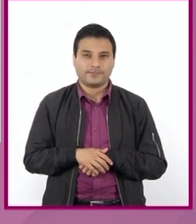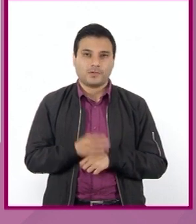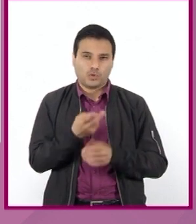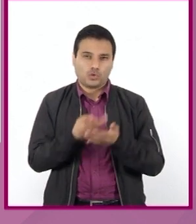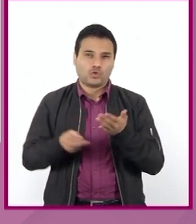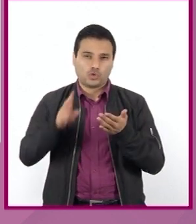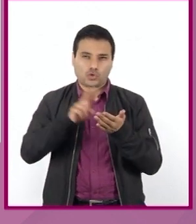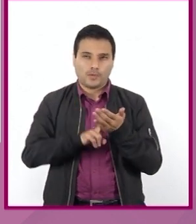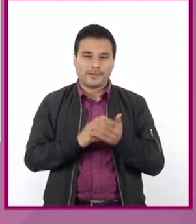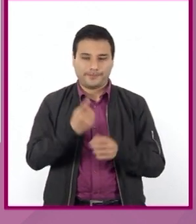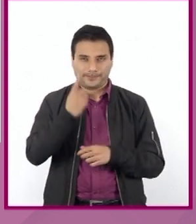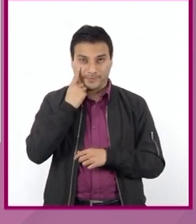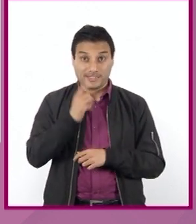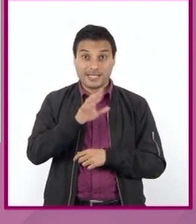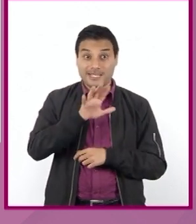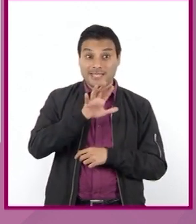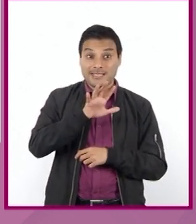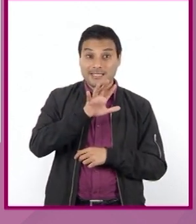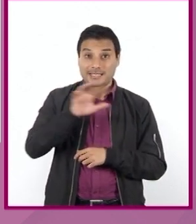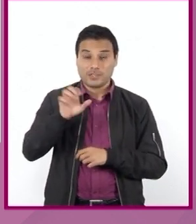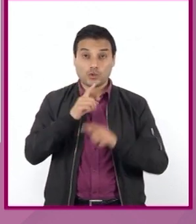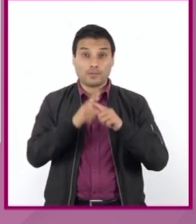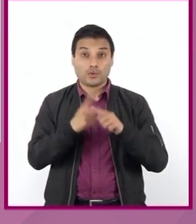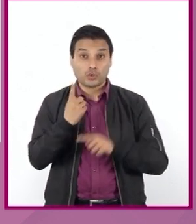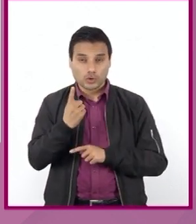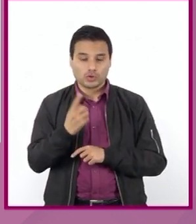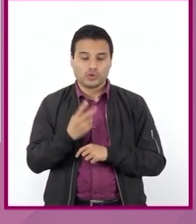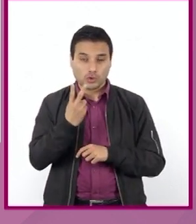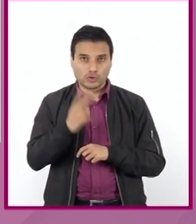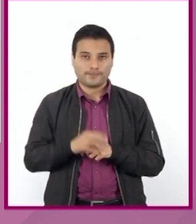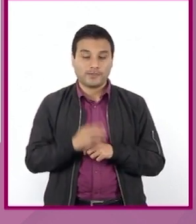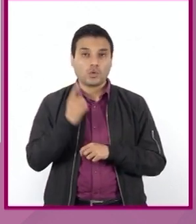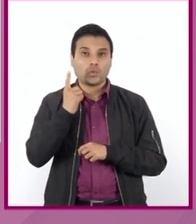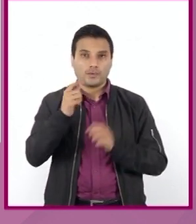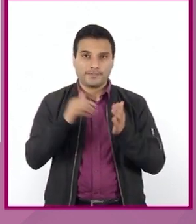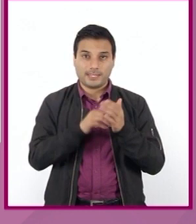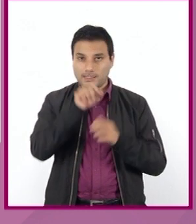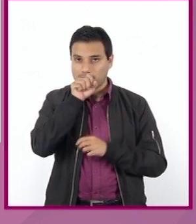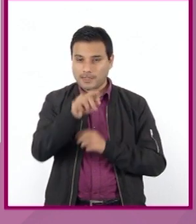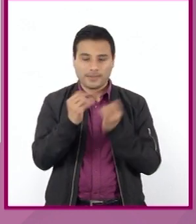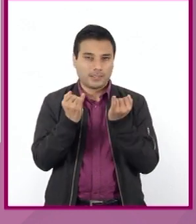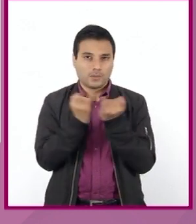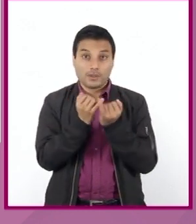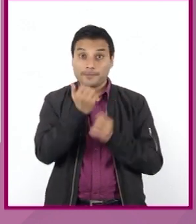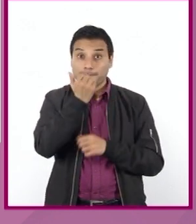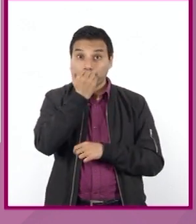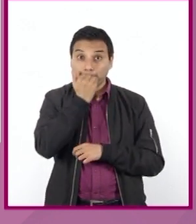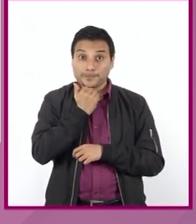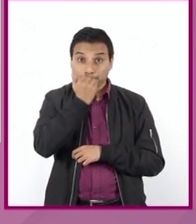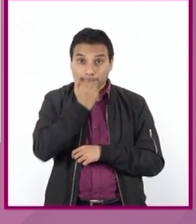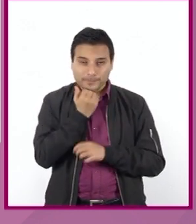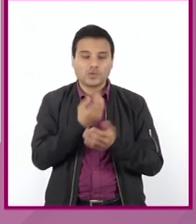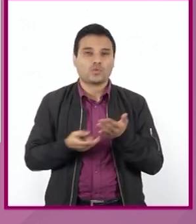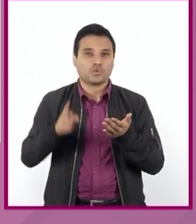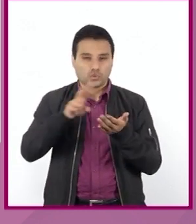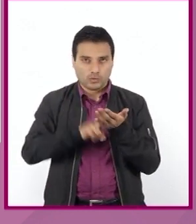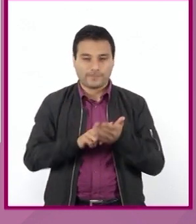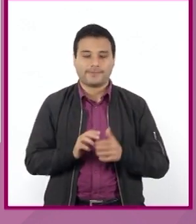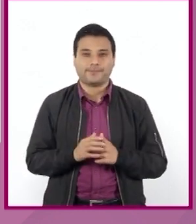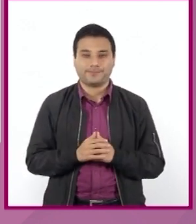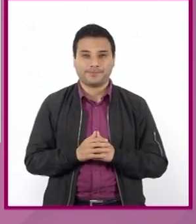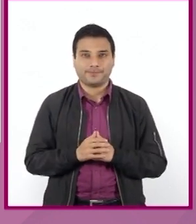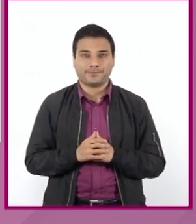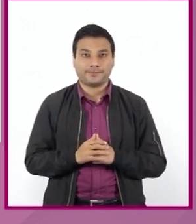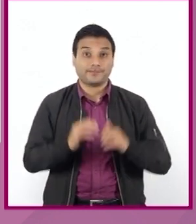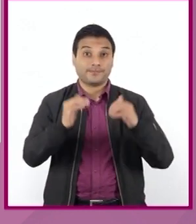la cantidad en mililitros de refresco y asimismo se duplica la cantidad en kilogramos de consumo de azúcar. Si